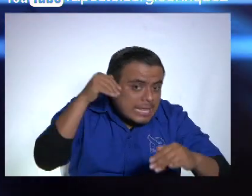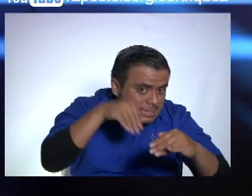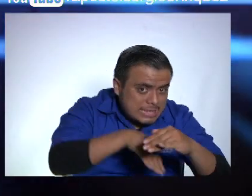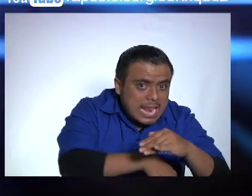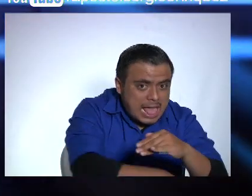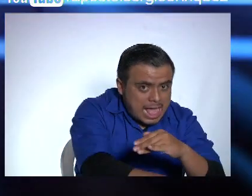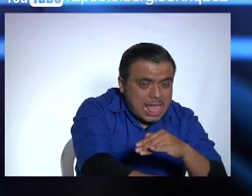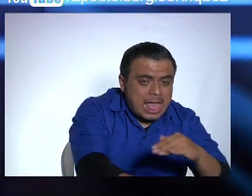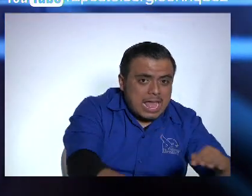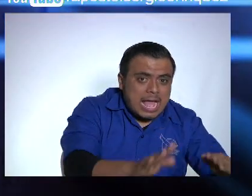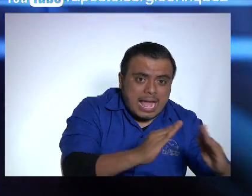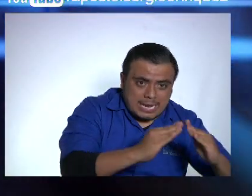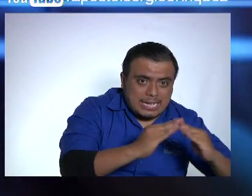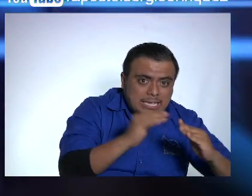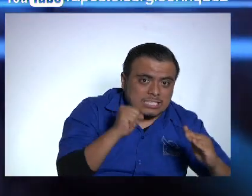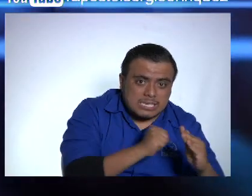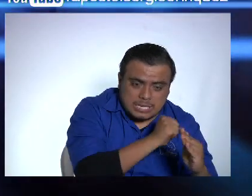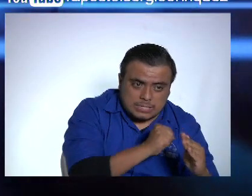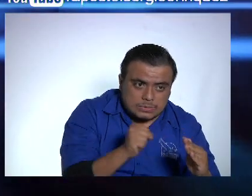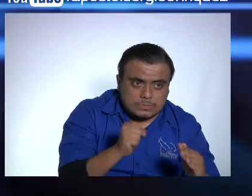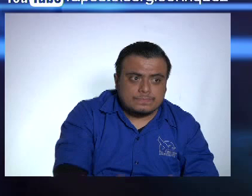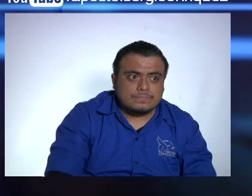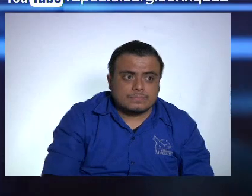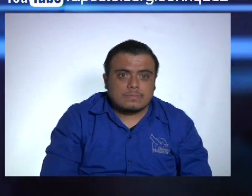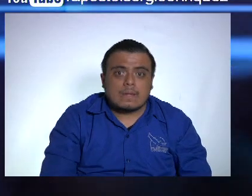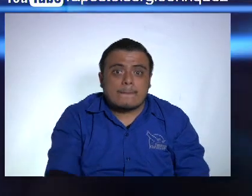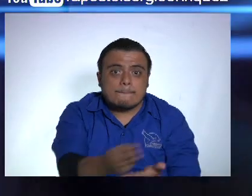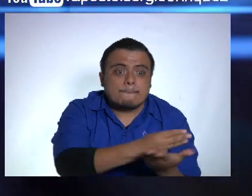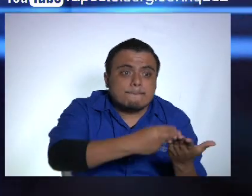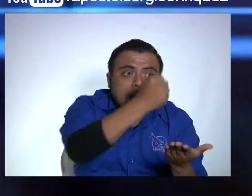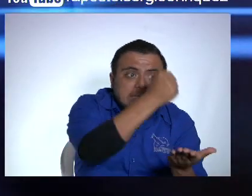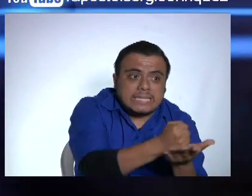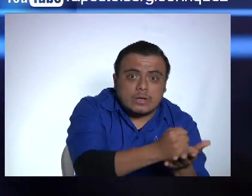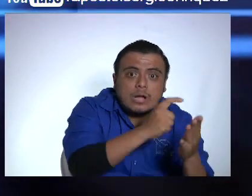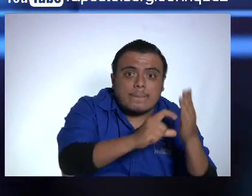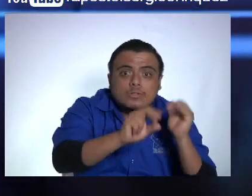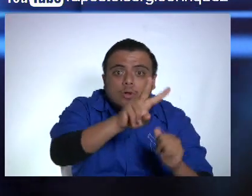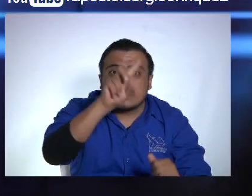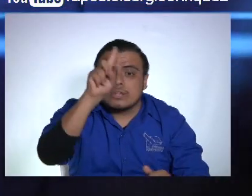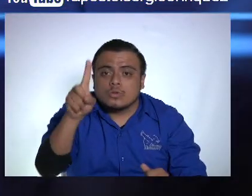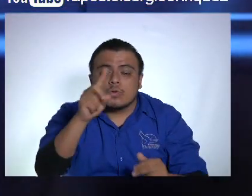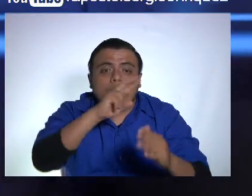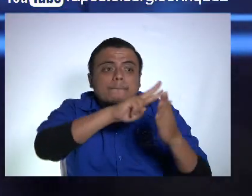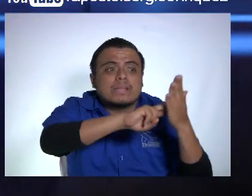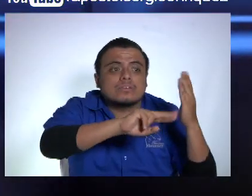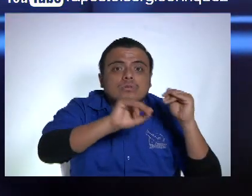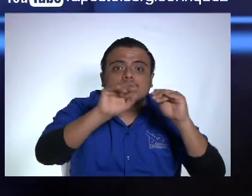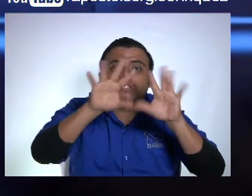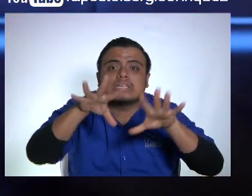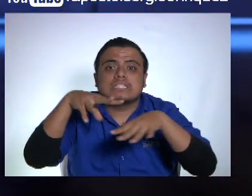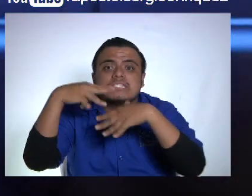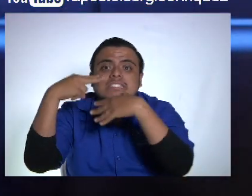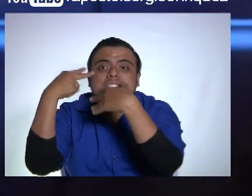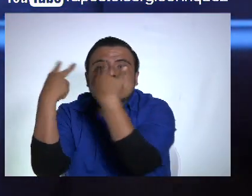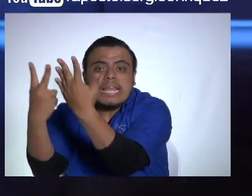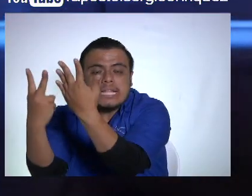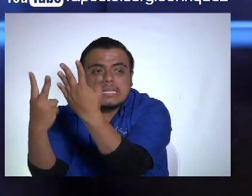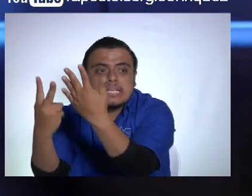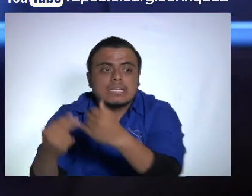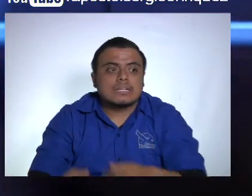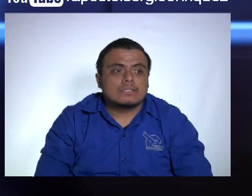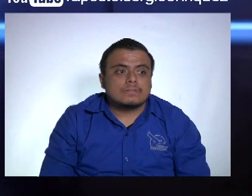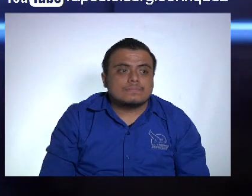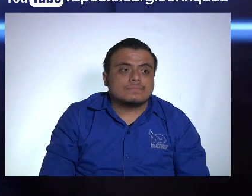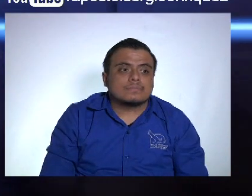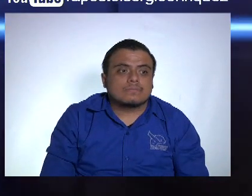para salir con nuevas fuerzas. Dice Mateo 21, 17, y dejándolos se